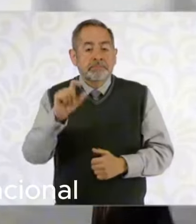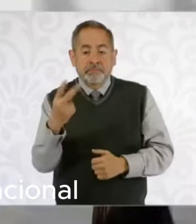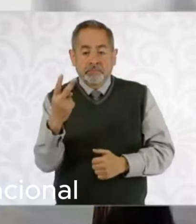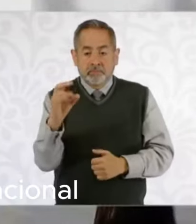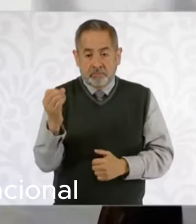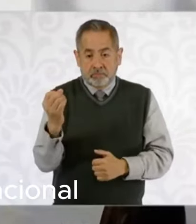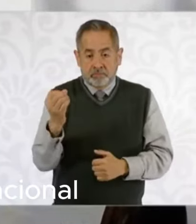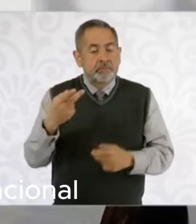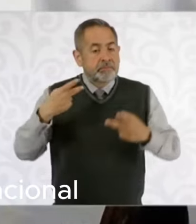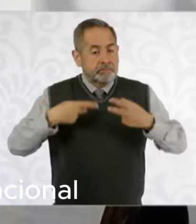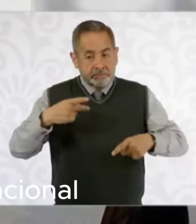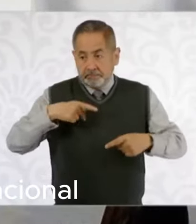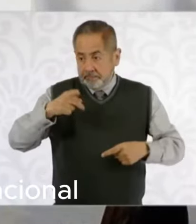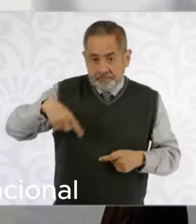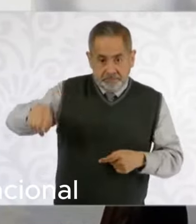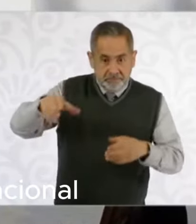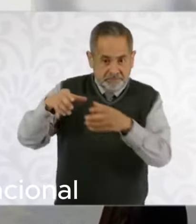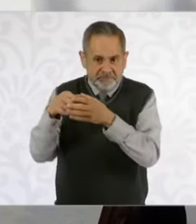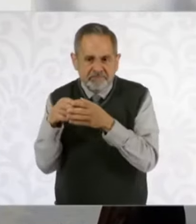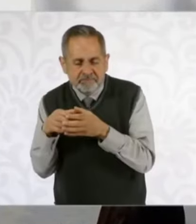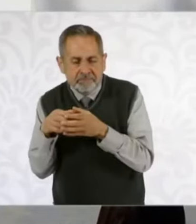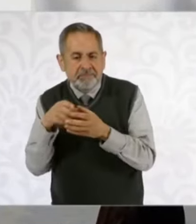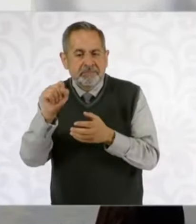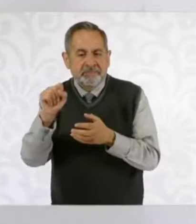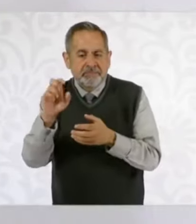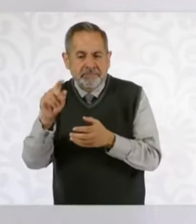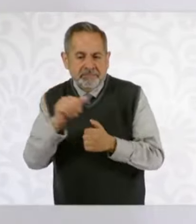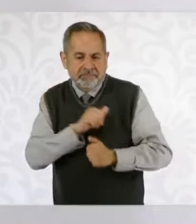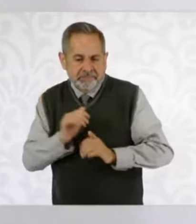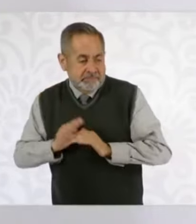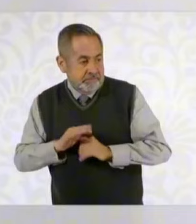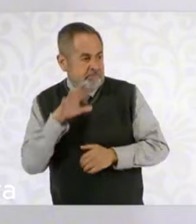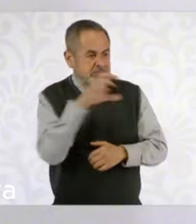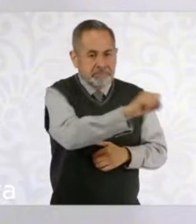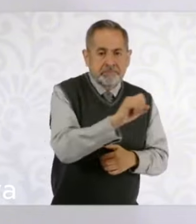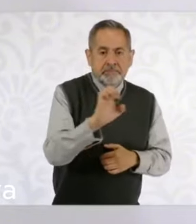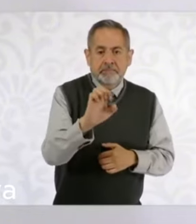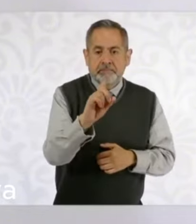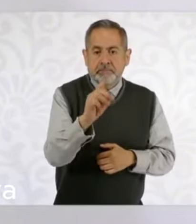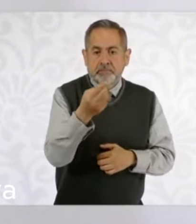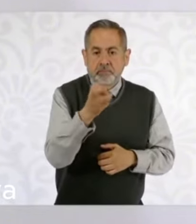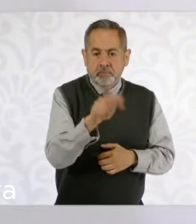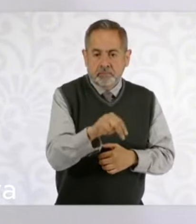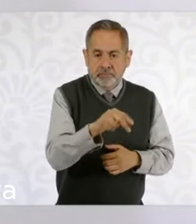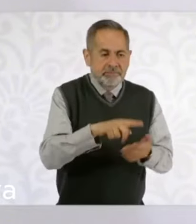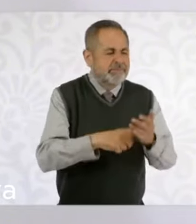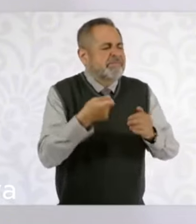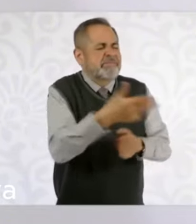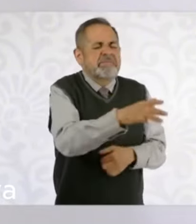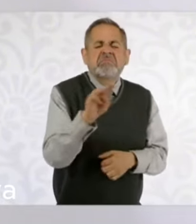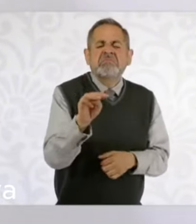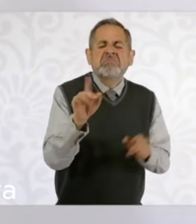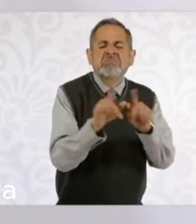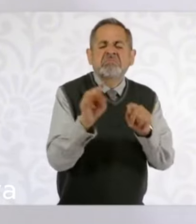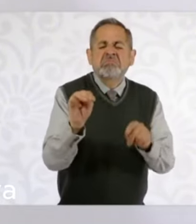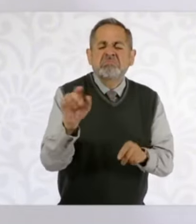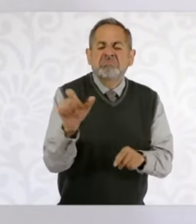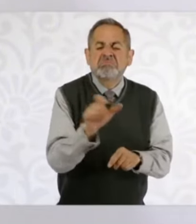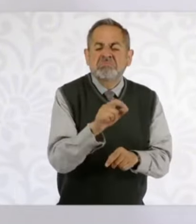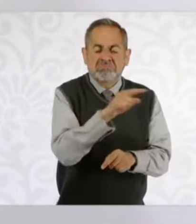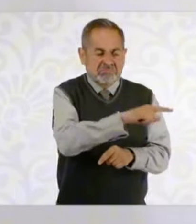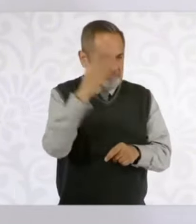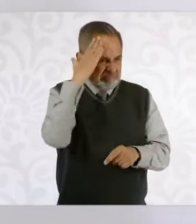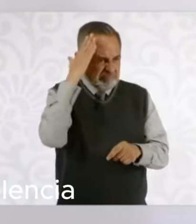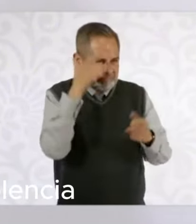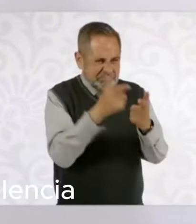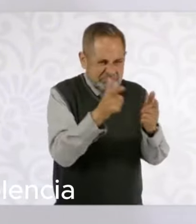octubre, personal de la Secretaría de la Defensa Nacional detuvo a Edwin Antonio N., alias El Max, jefe de una célula delictiva, quien